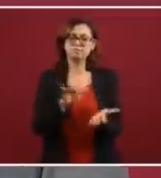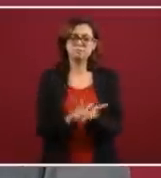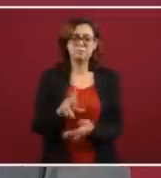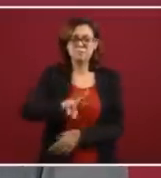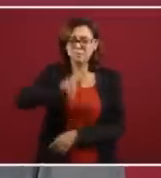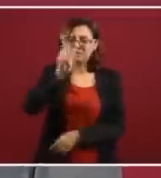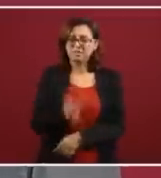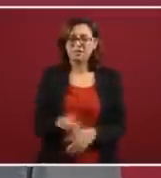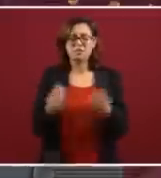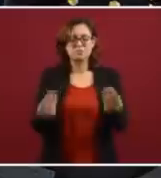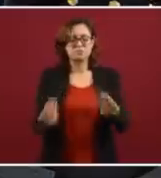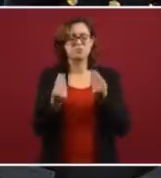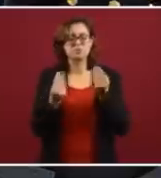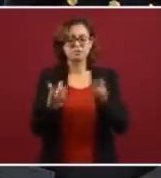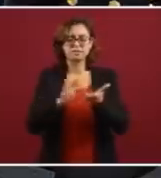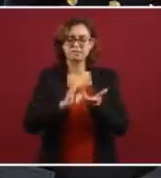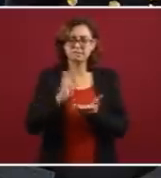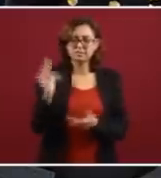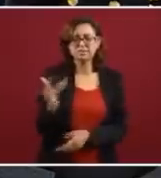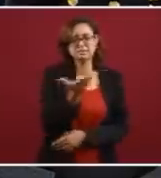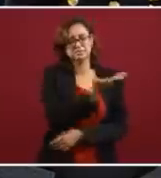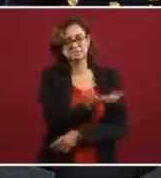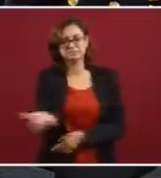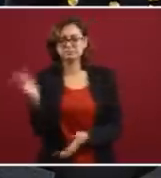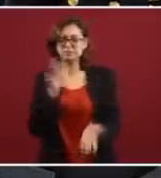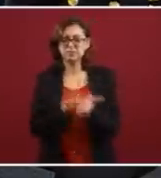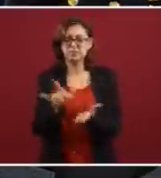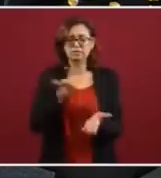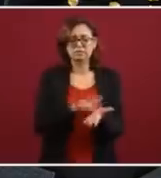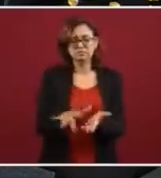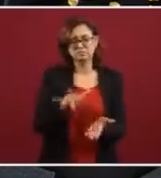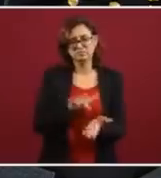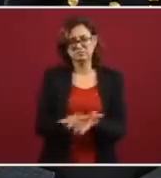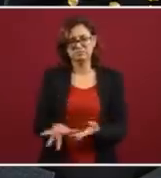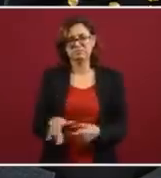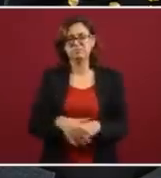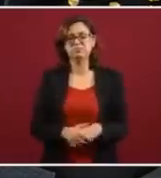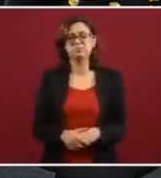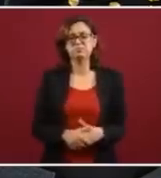agradecer mucho el apoyo de las Fuerzas Armadas,